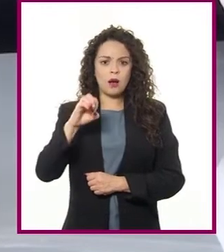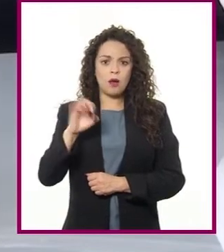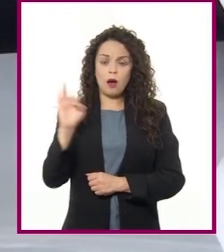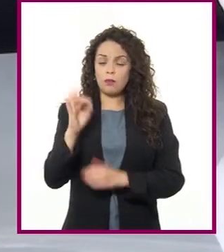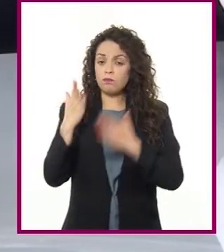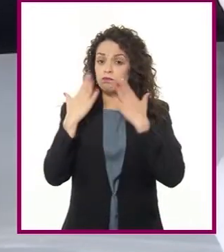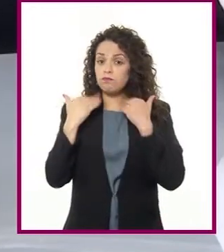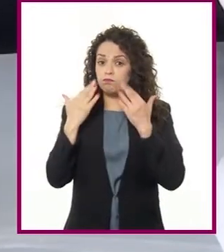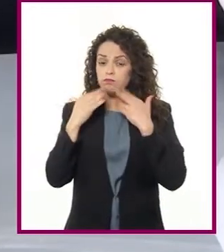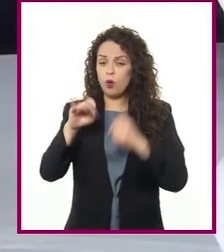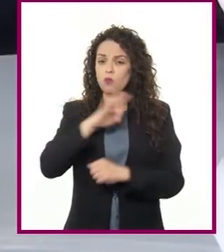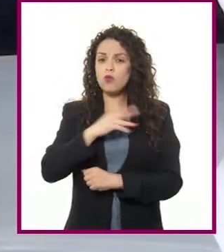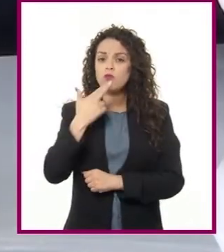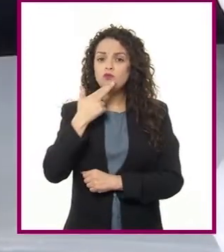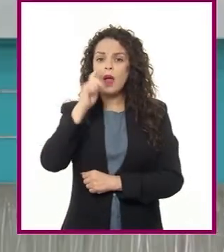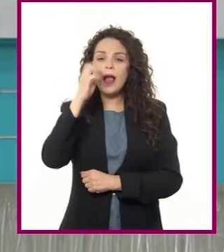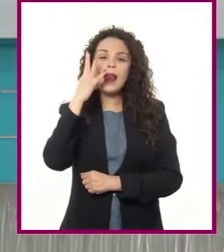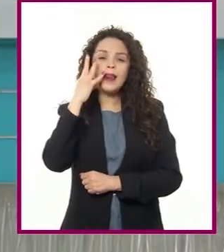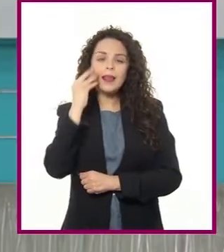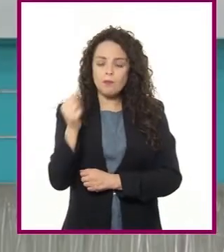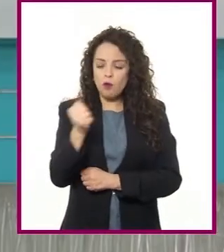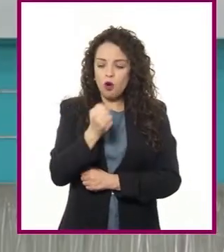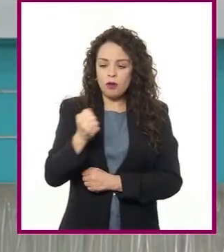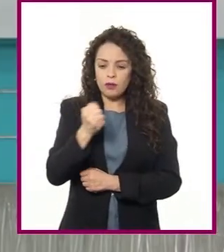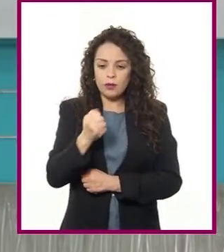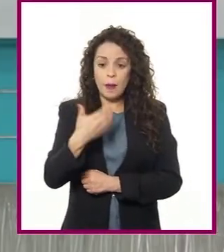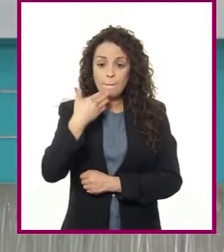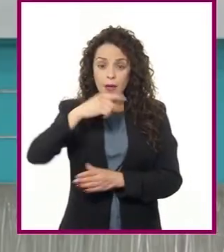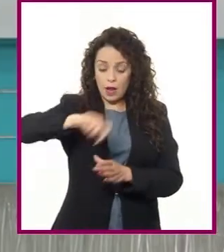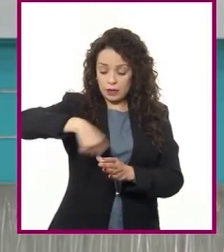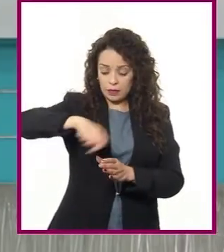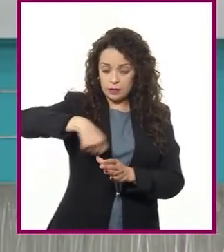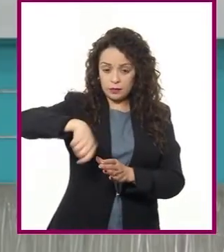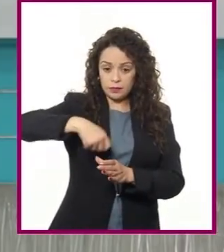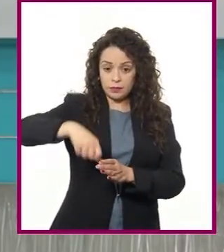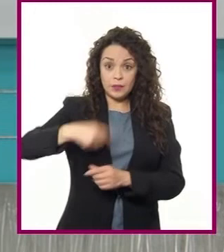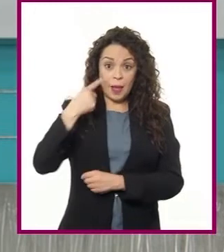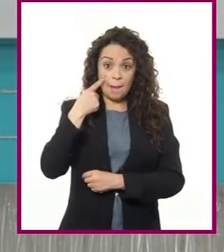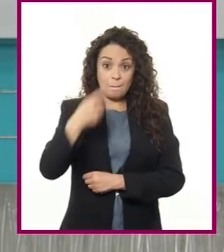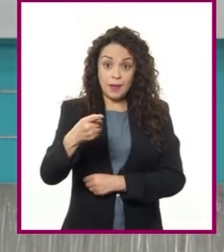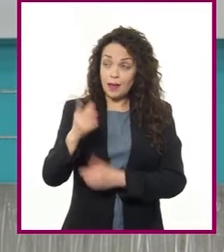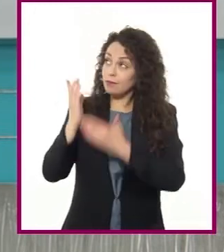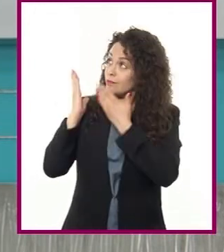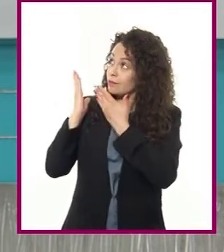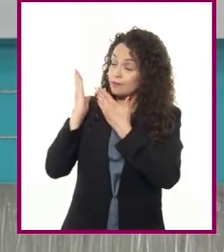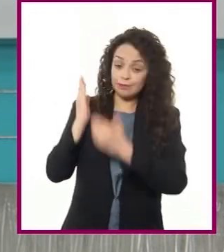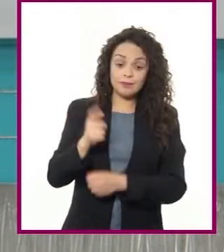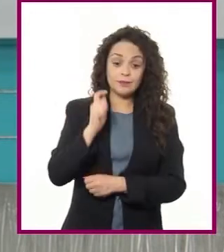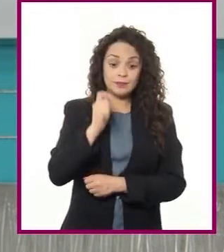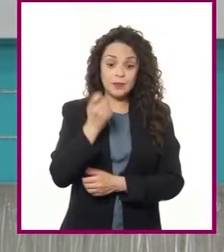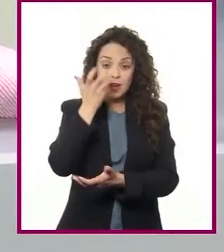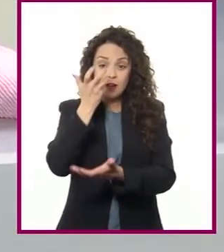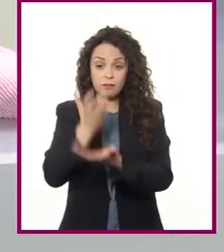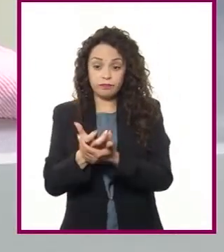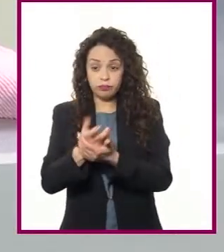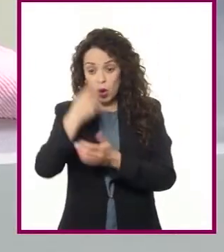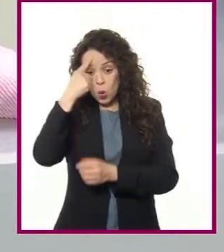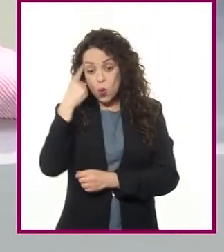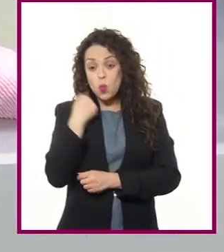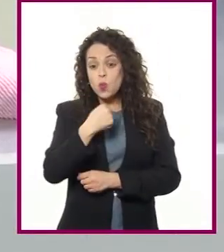pueden utilizar jugo de limón. Removemos muy bien y miren, aquí tenemos una que dejamos reposar por 1